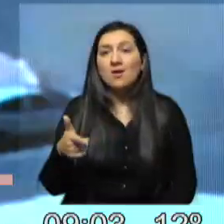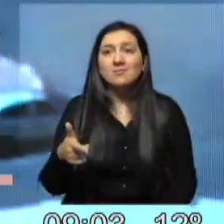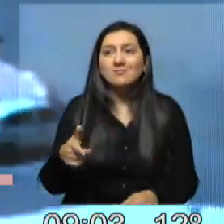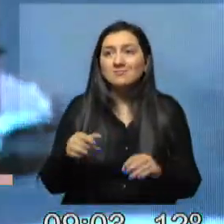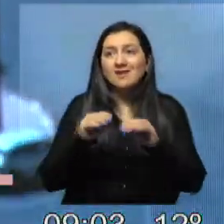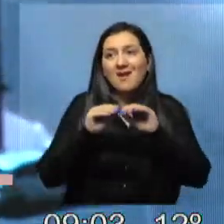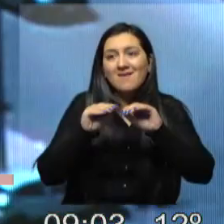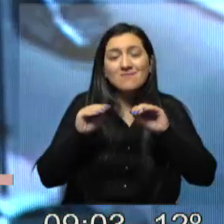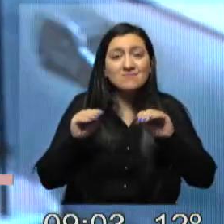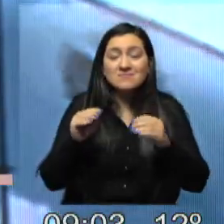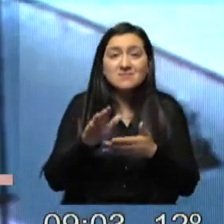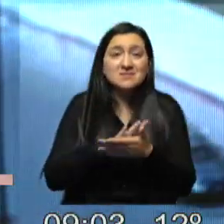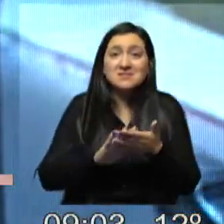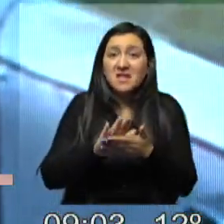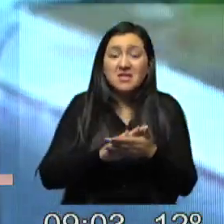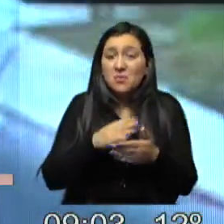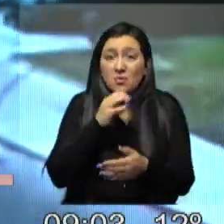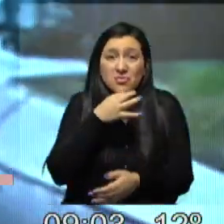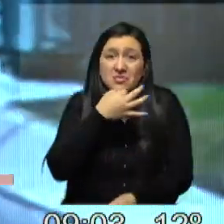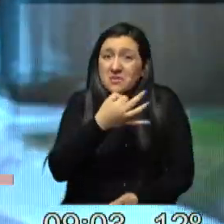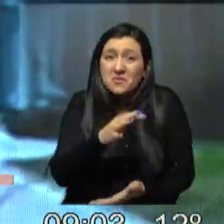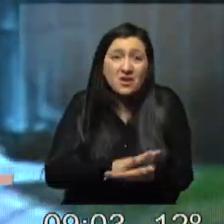pronunciamiento de parte del presidente Jair Bolsonaro